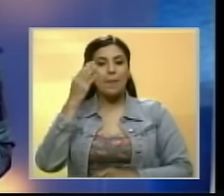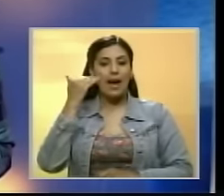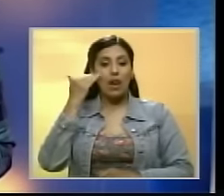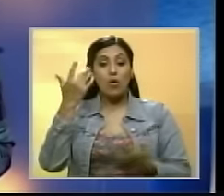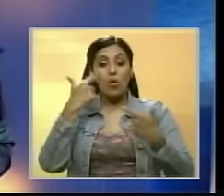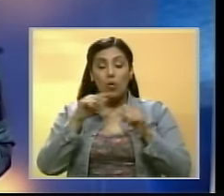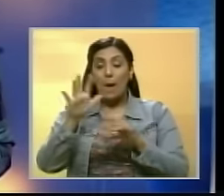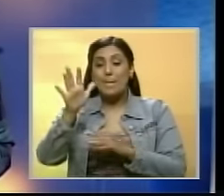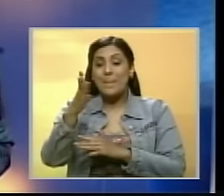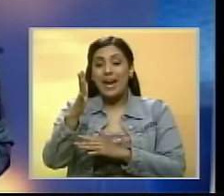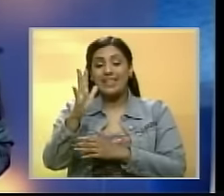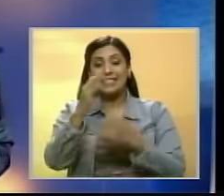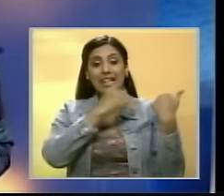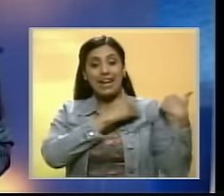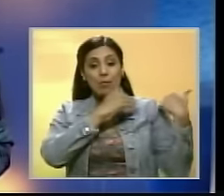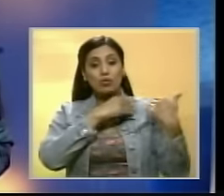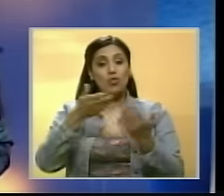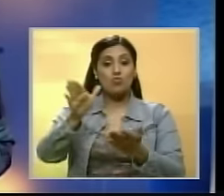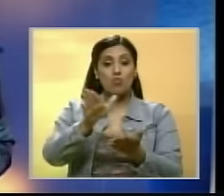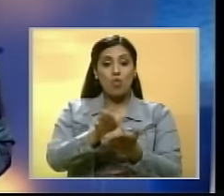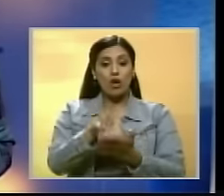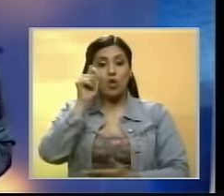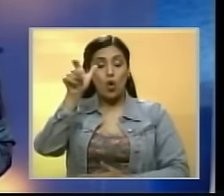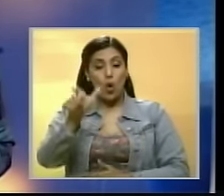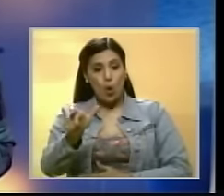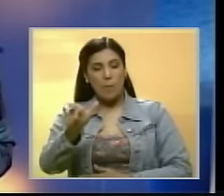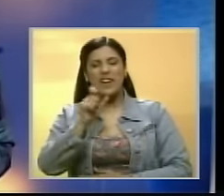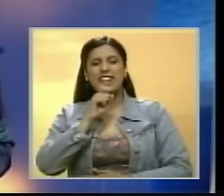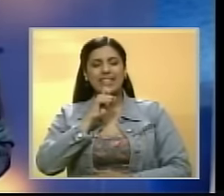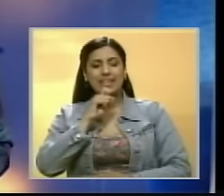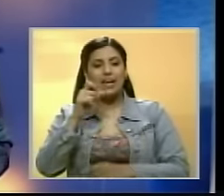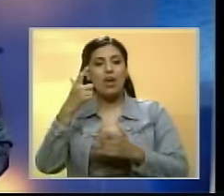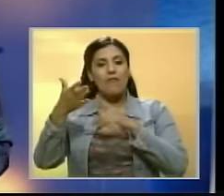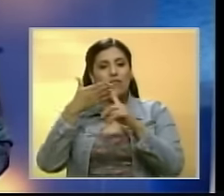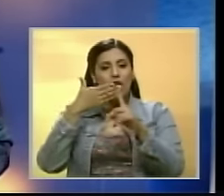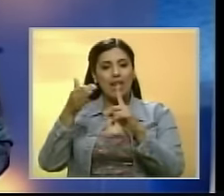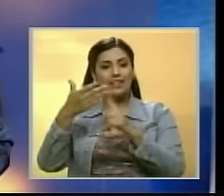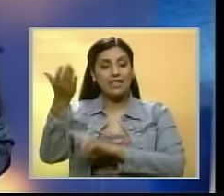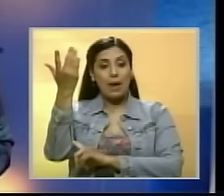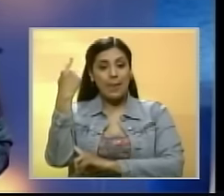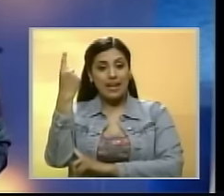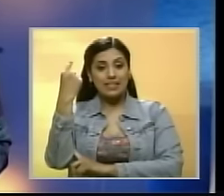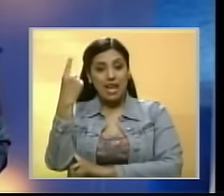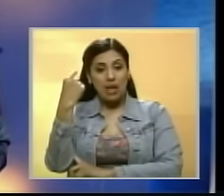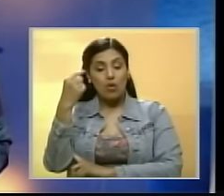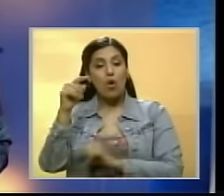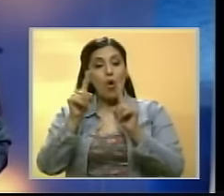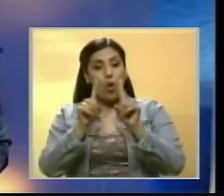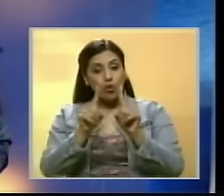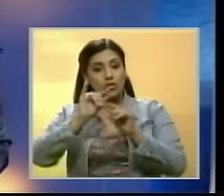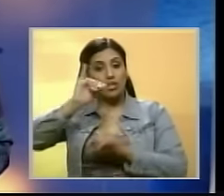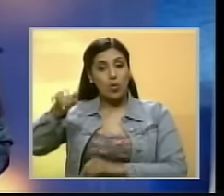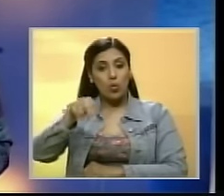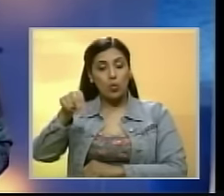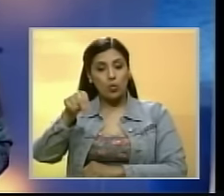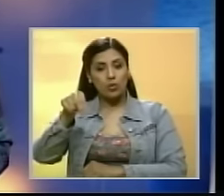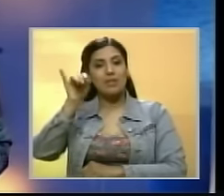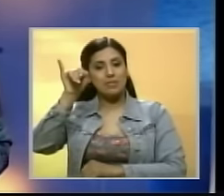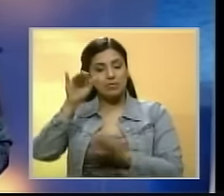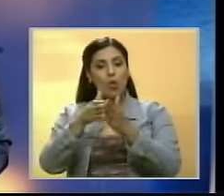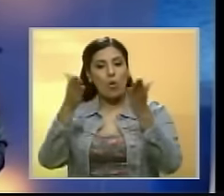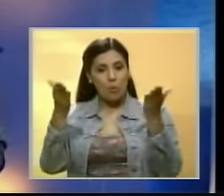por su presun asunta responsabilidad en la muerte de Luis josmer Fuentes Bermúdez durante hechos de violencia ocurridos el pasado 11 de junio Precisamente en